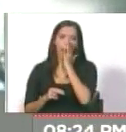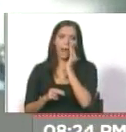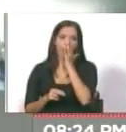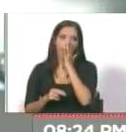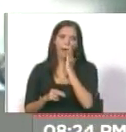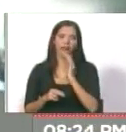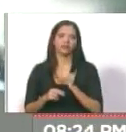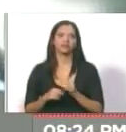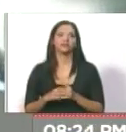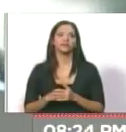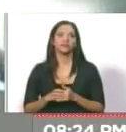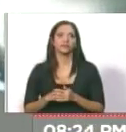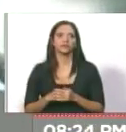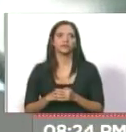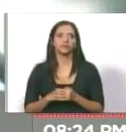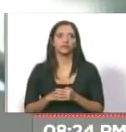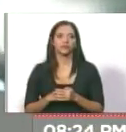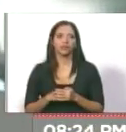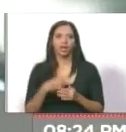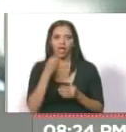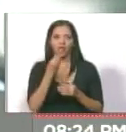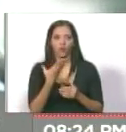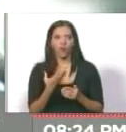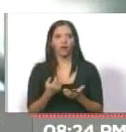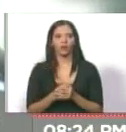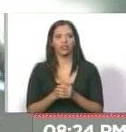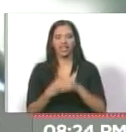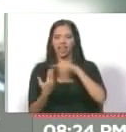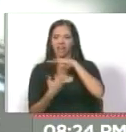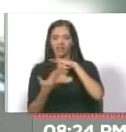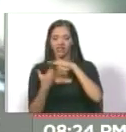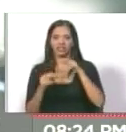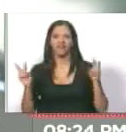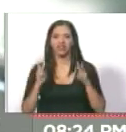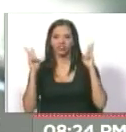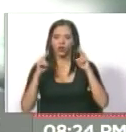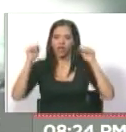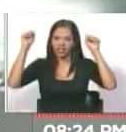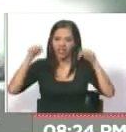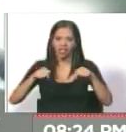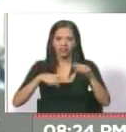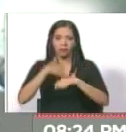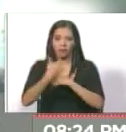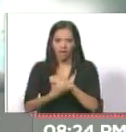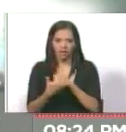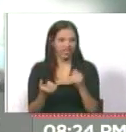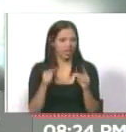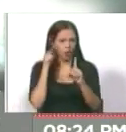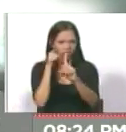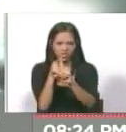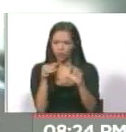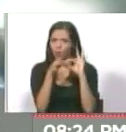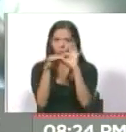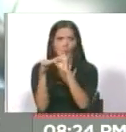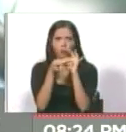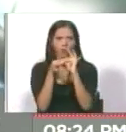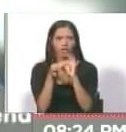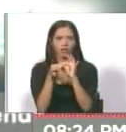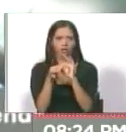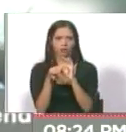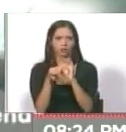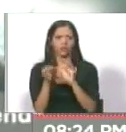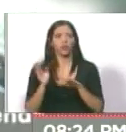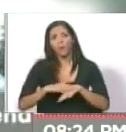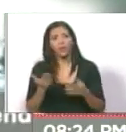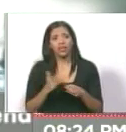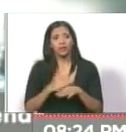creo que la base de la victoria de esta operación es lograr el objetivo 1 y 2, y preferiblemente el 1. ¿Ok? Porque